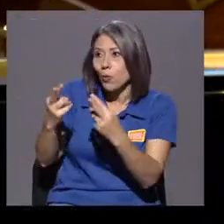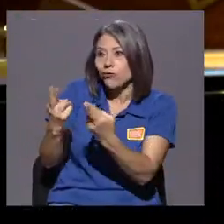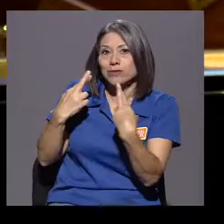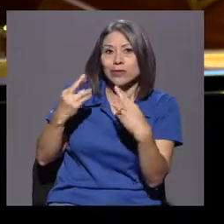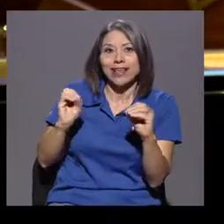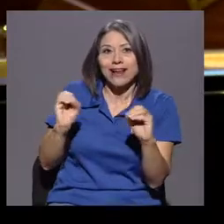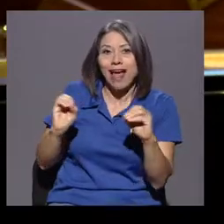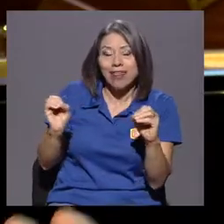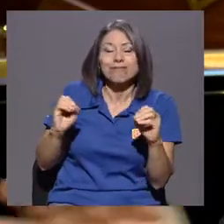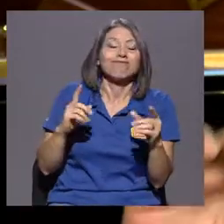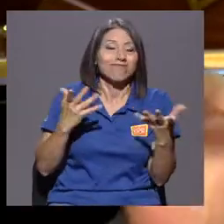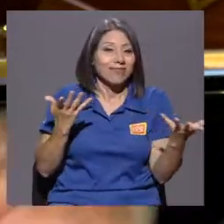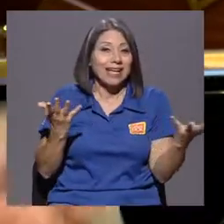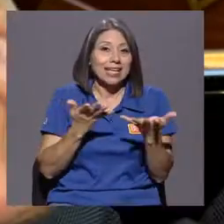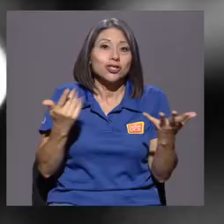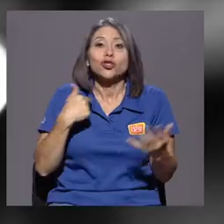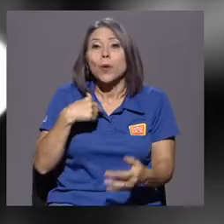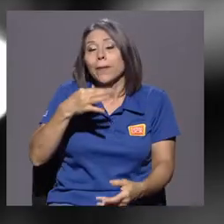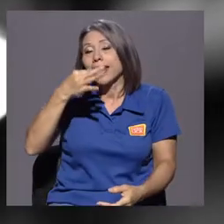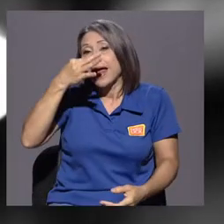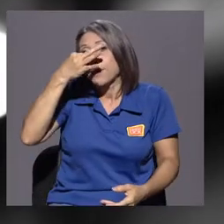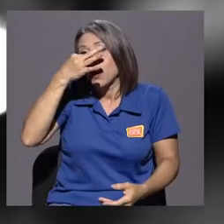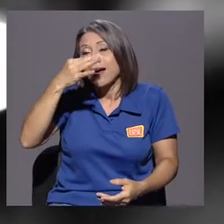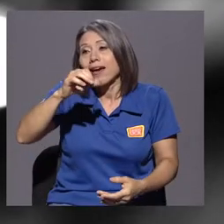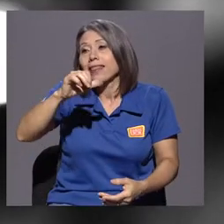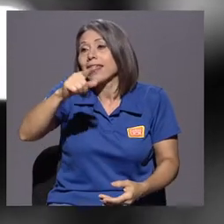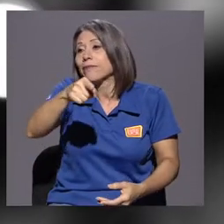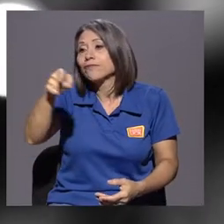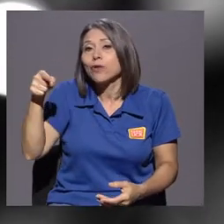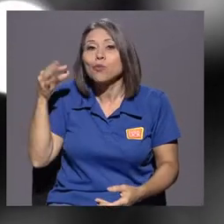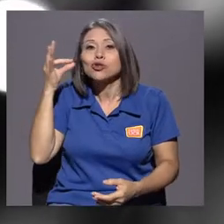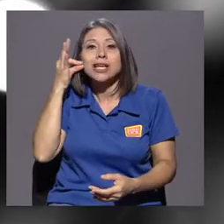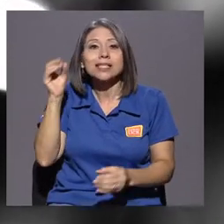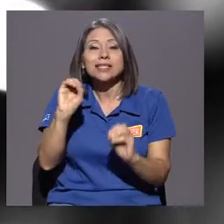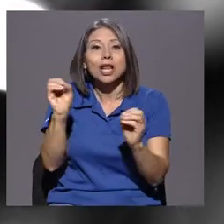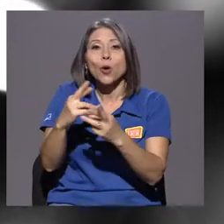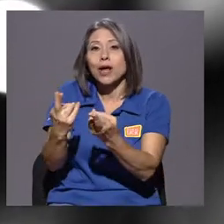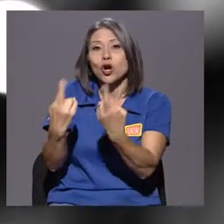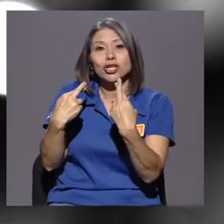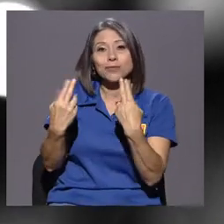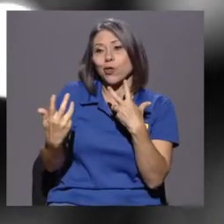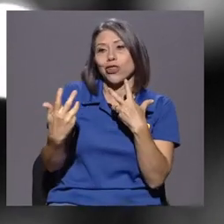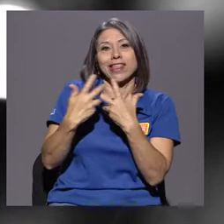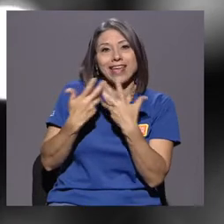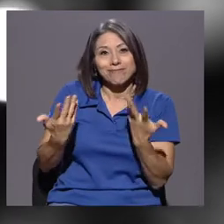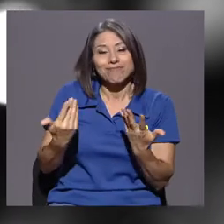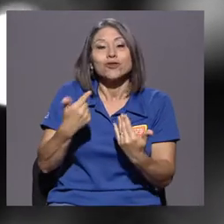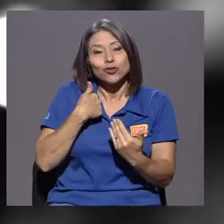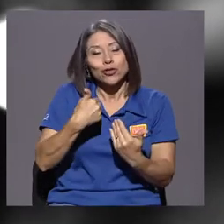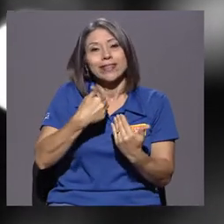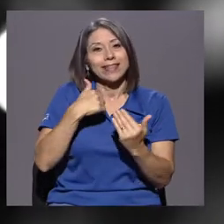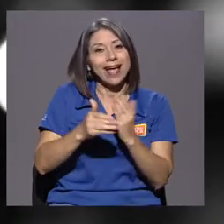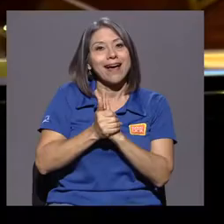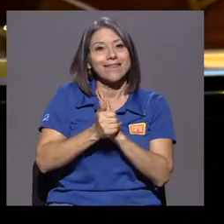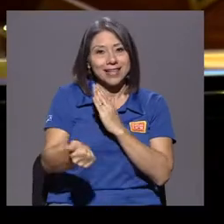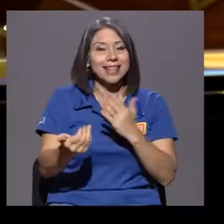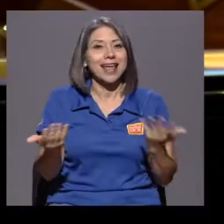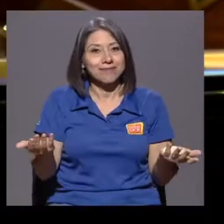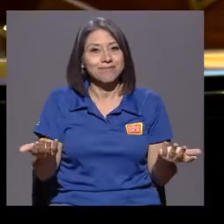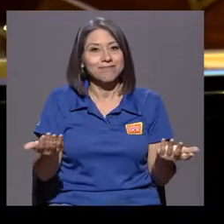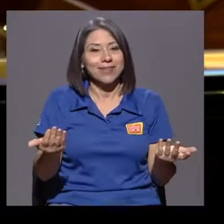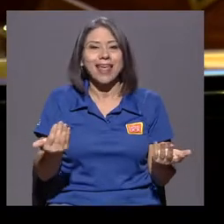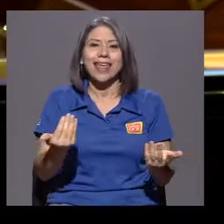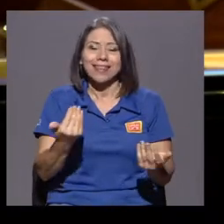me correspondían me enamoraba justamente de las muchachas que no me correspondían tenía tenía esa habilidad tenía